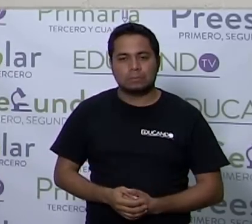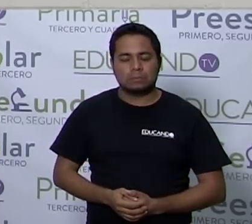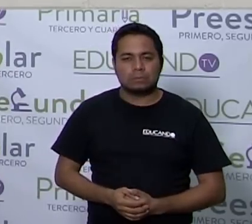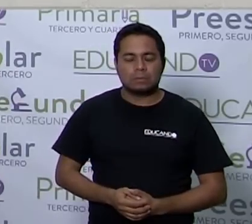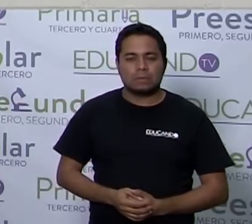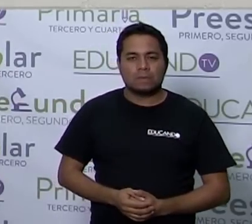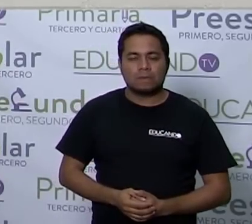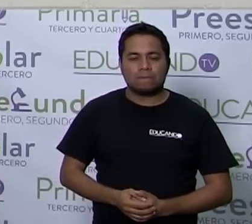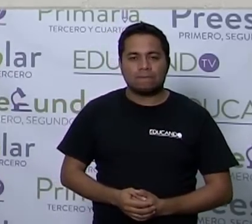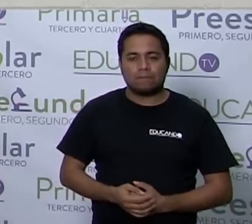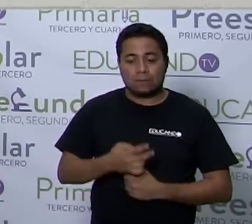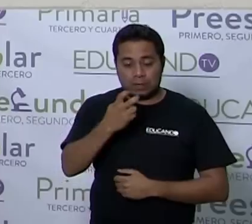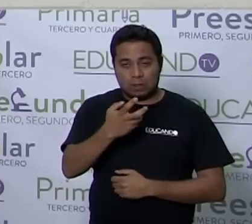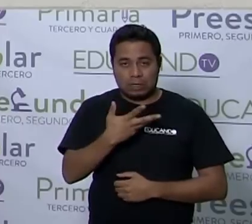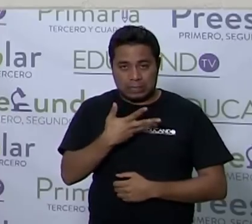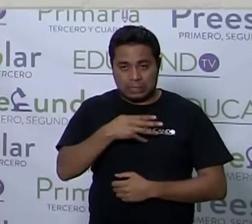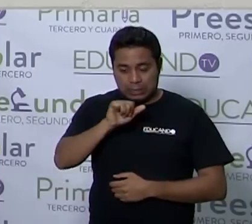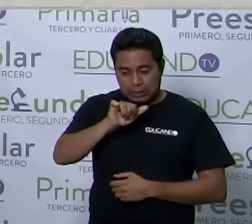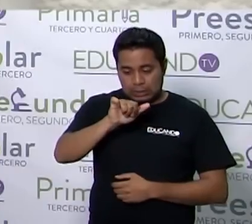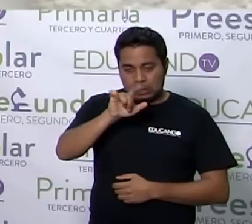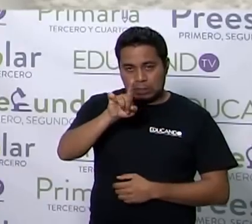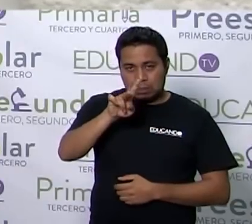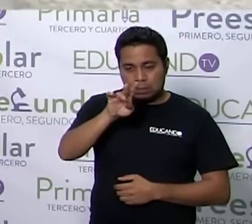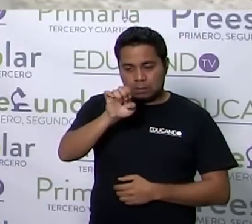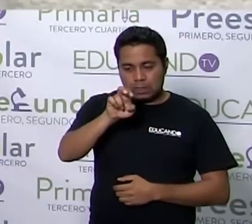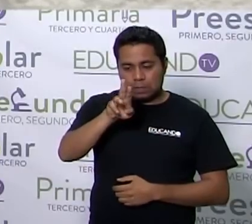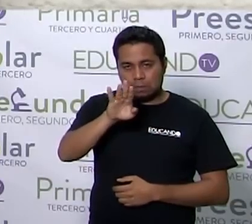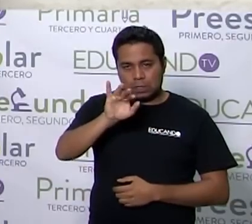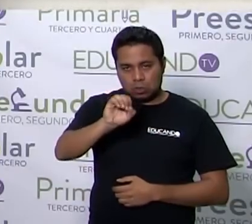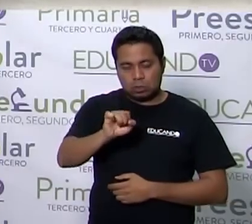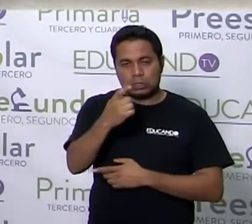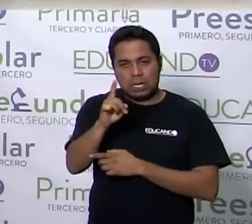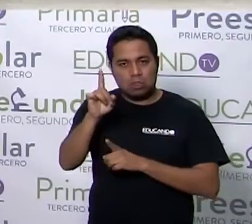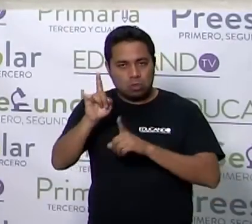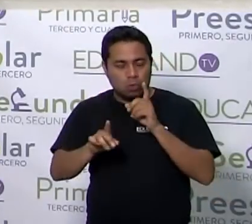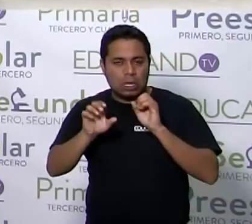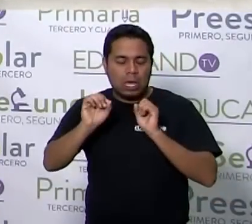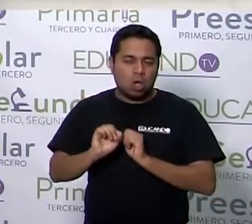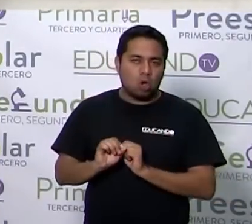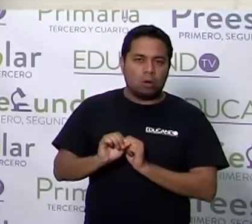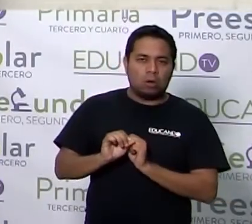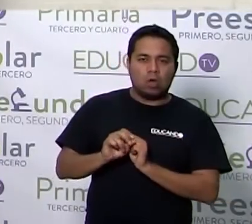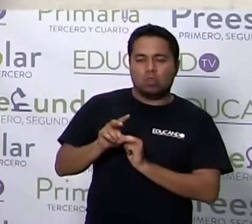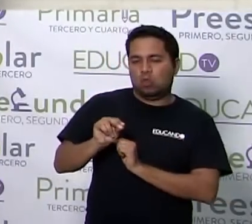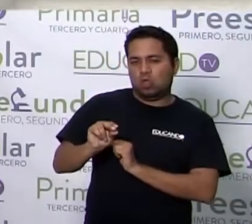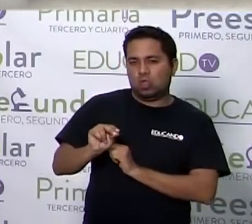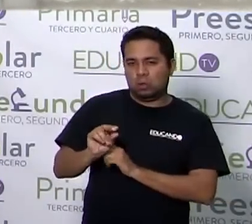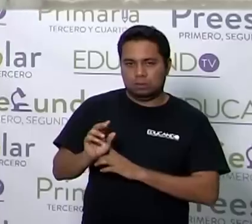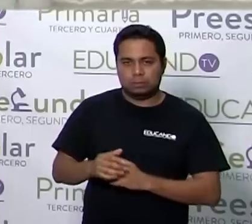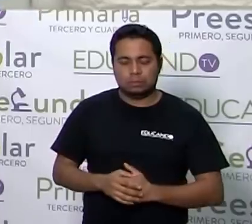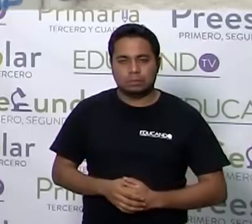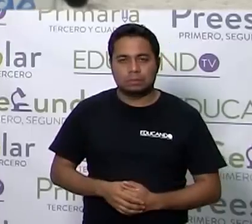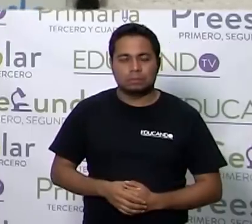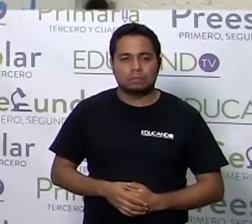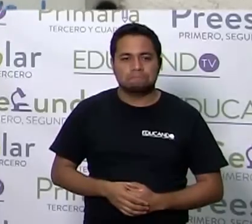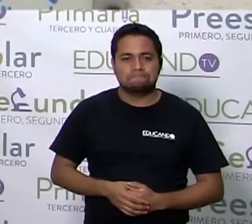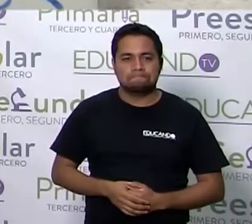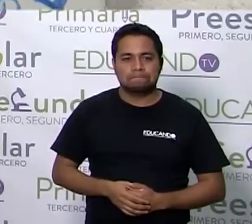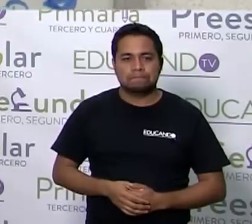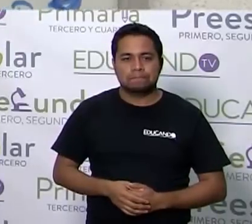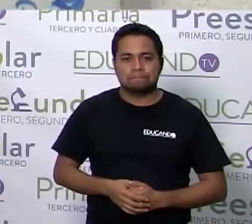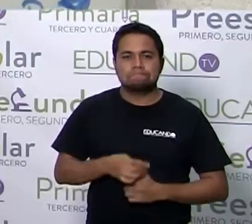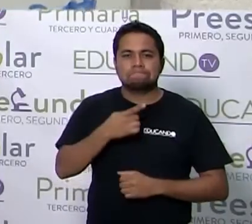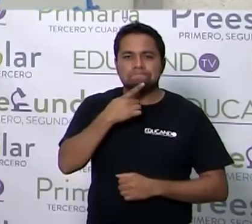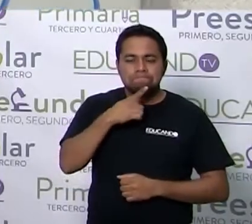¿Sí? Son adverbios de duda o de negación. Bueno, a lo mejor